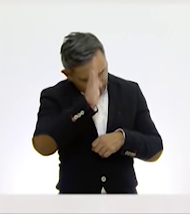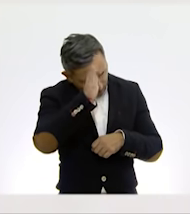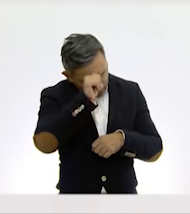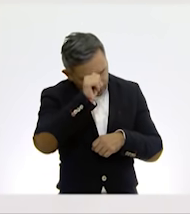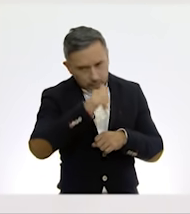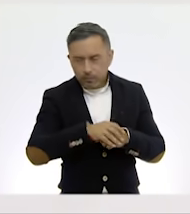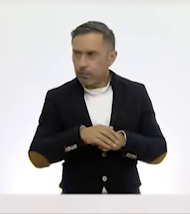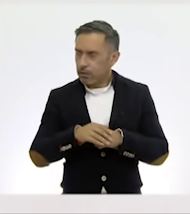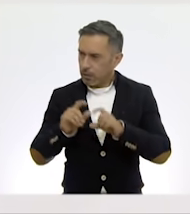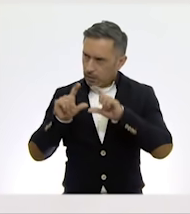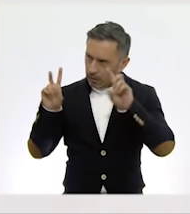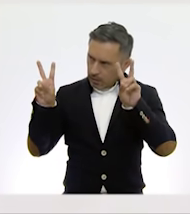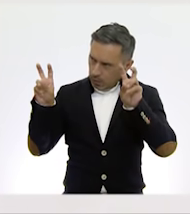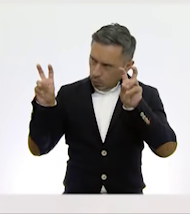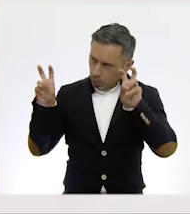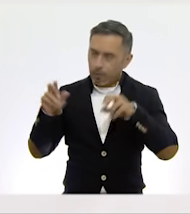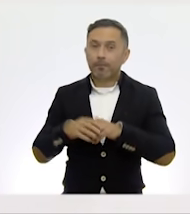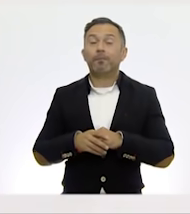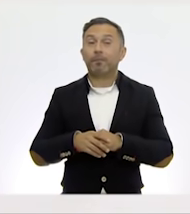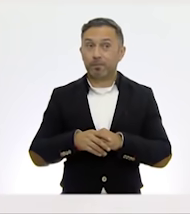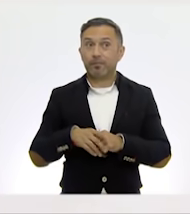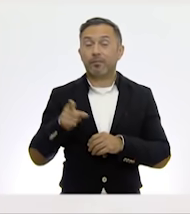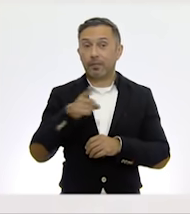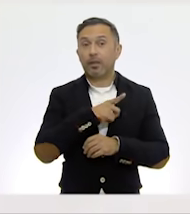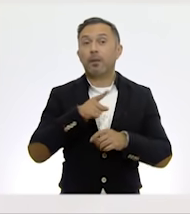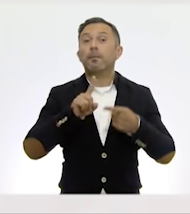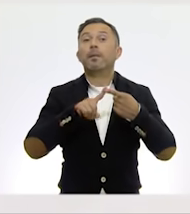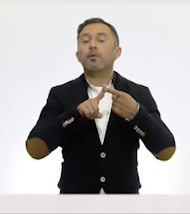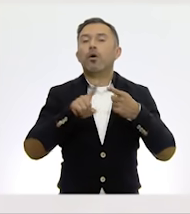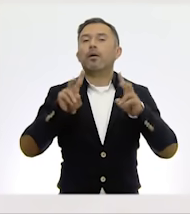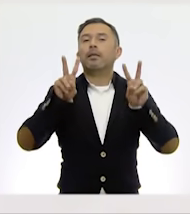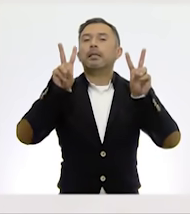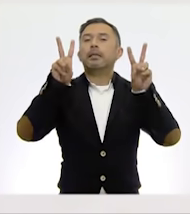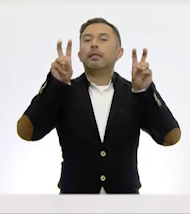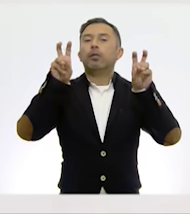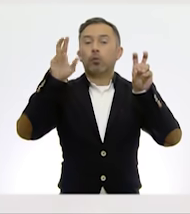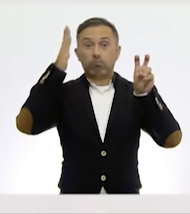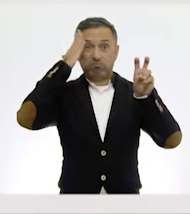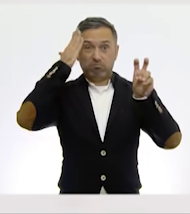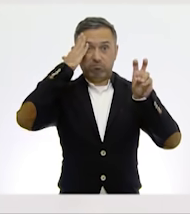Ok. Debe tener título y subtítulos.